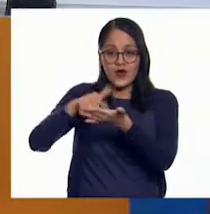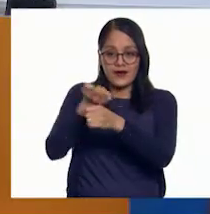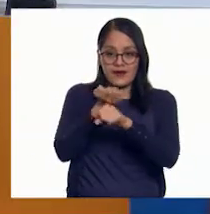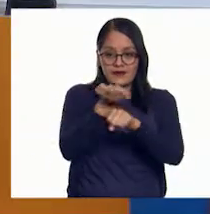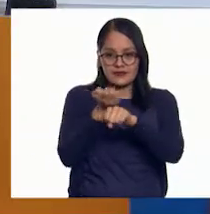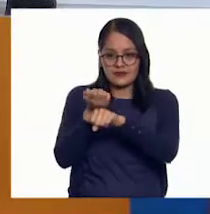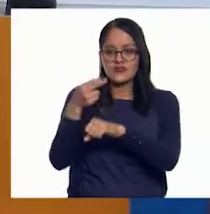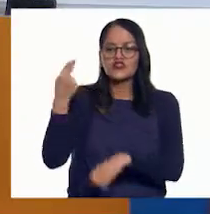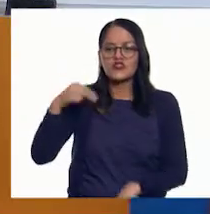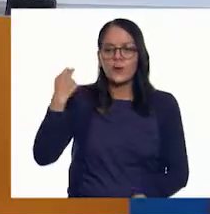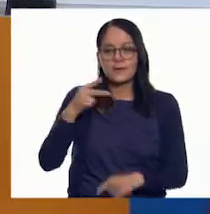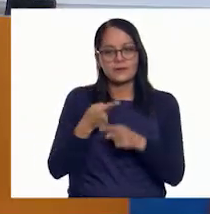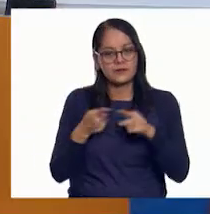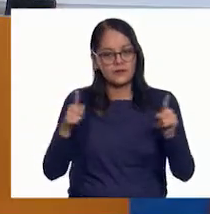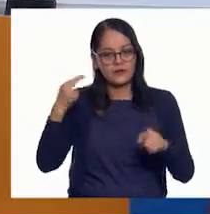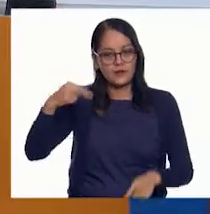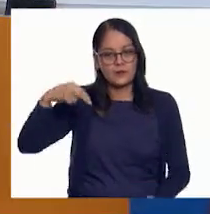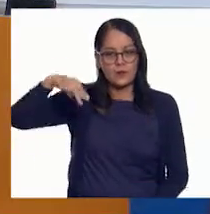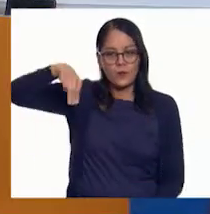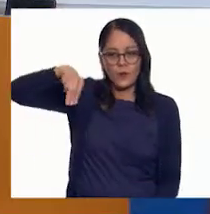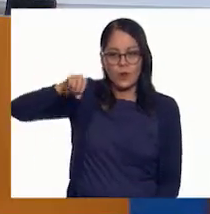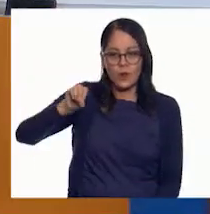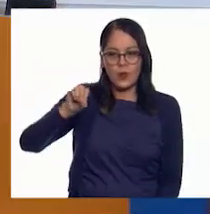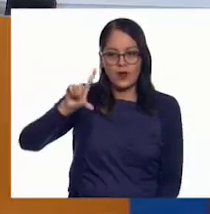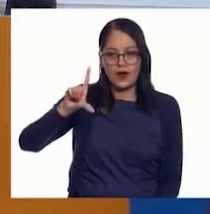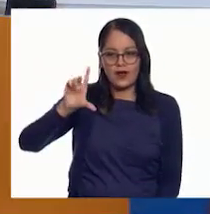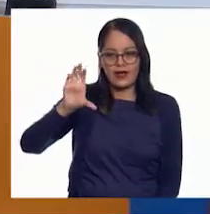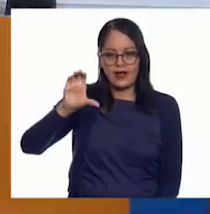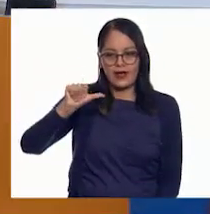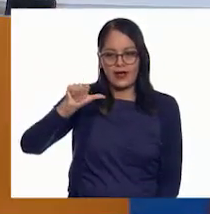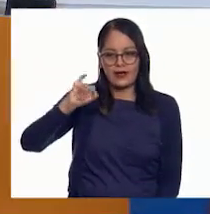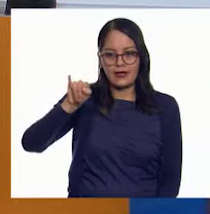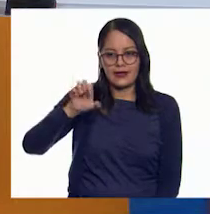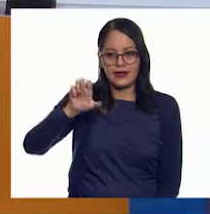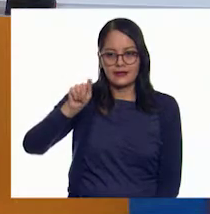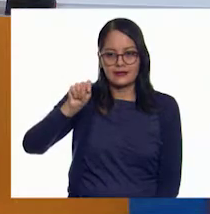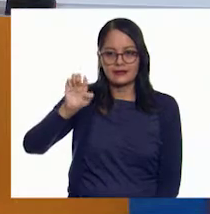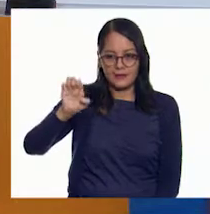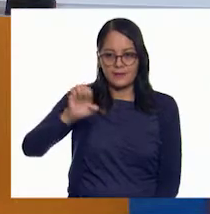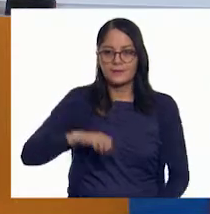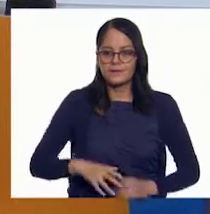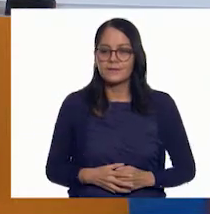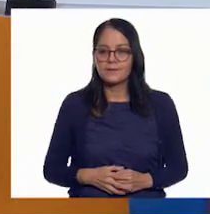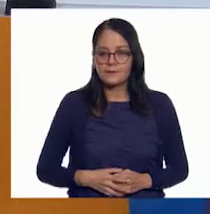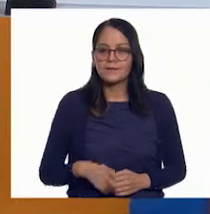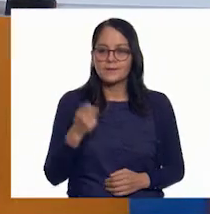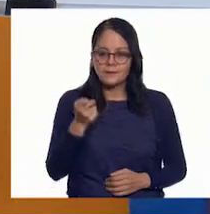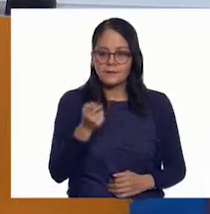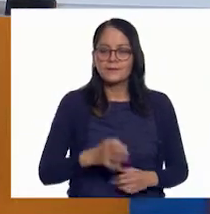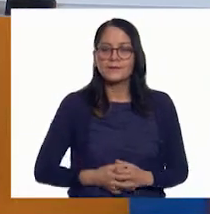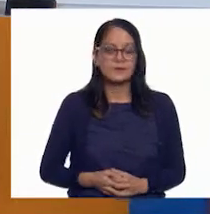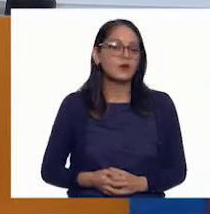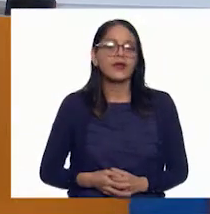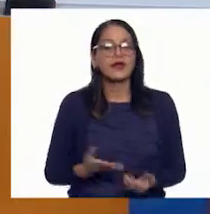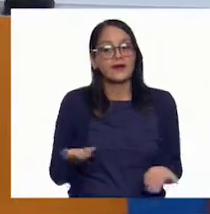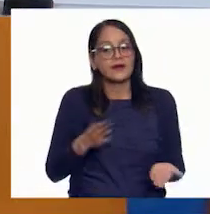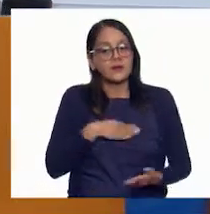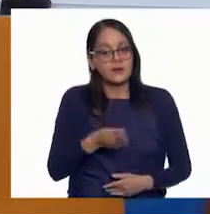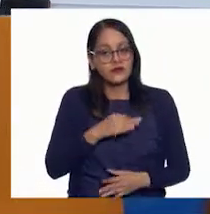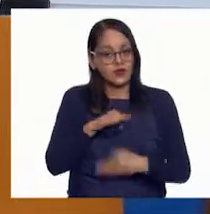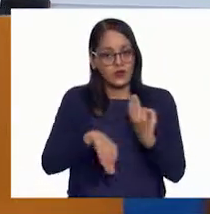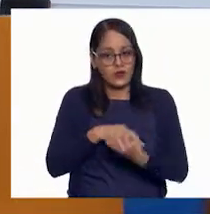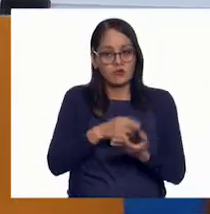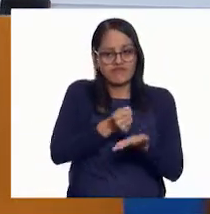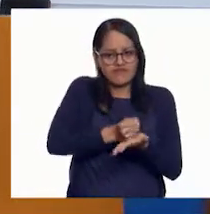como molcajete. Bueno, hay otros tipos de morteros que más grandes que son molcajetes, ¿de acuerdo? Entonces, bueno, todo eso